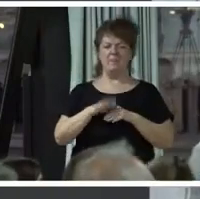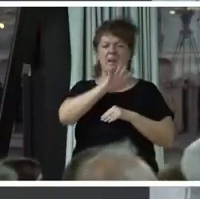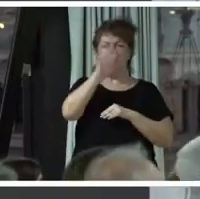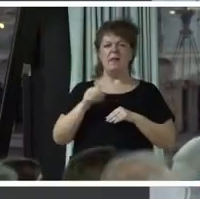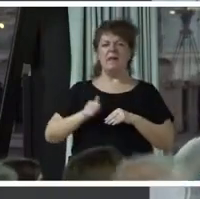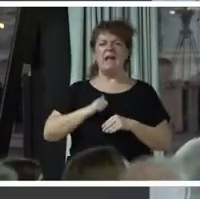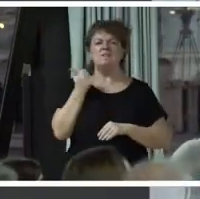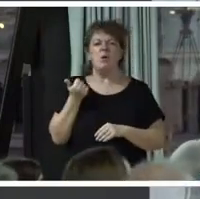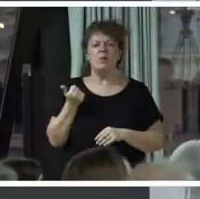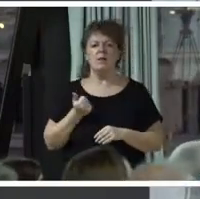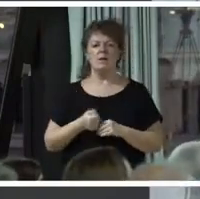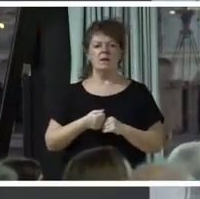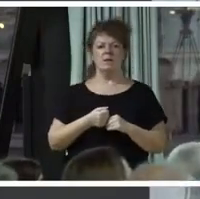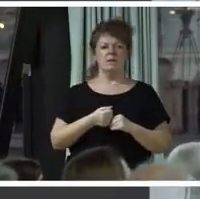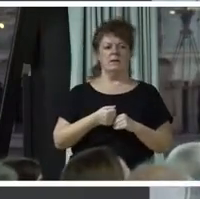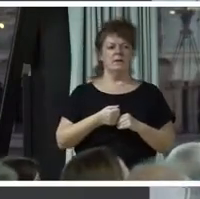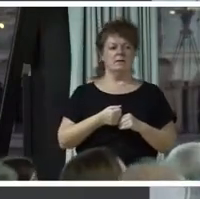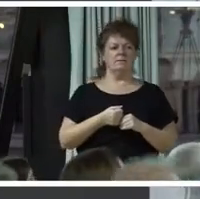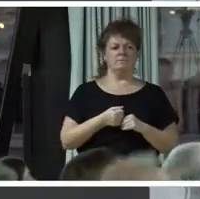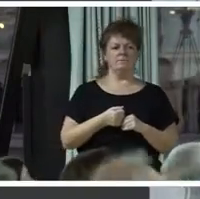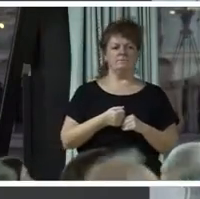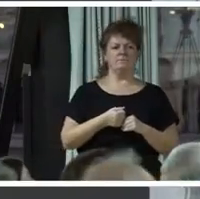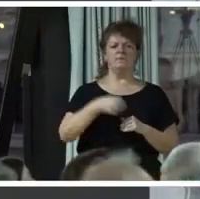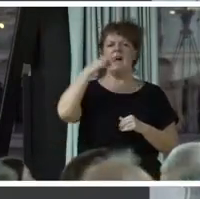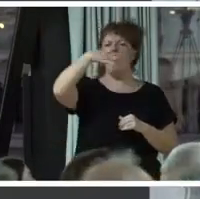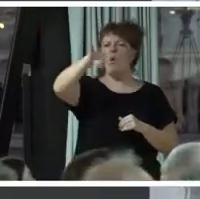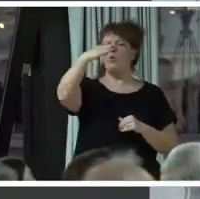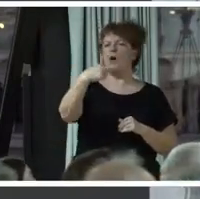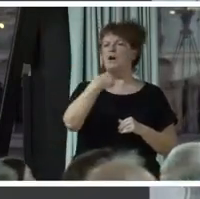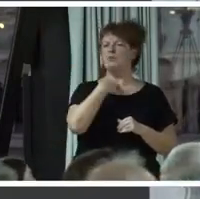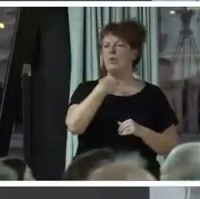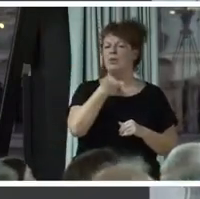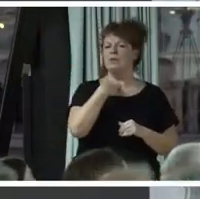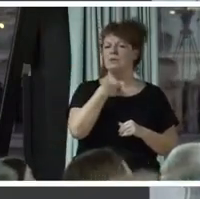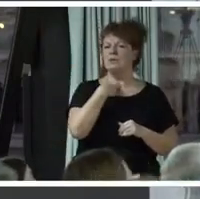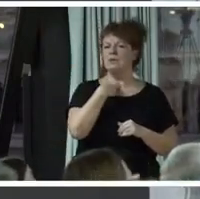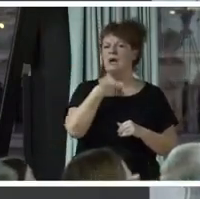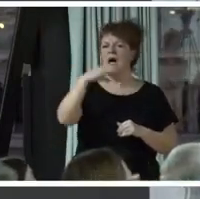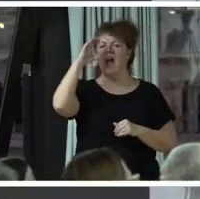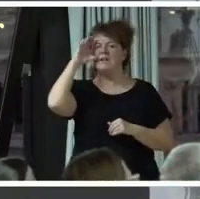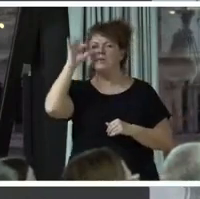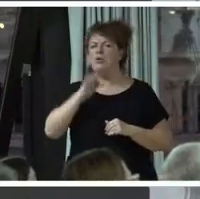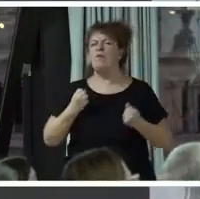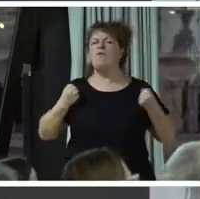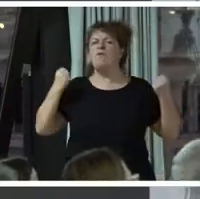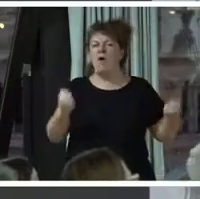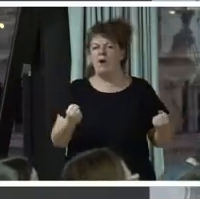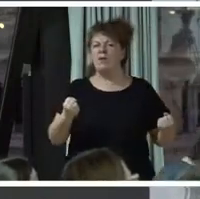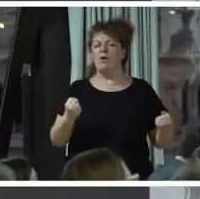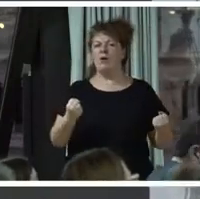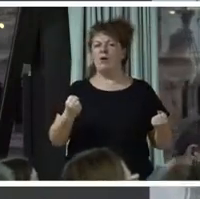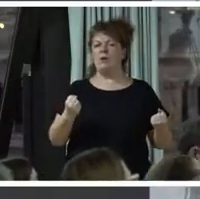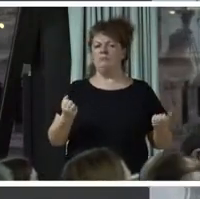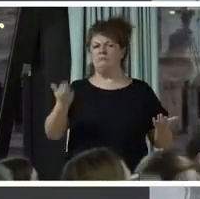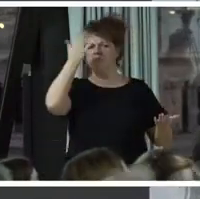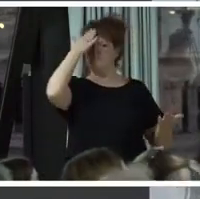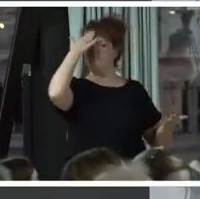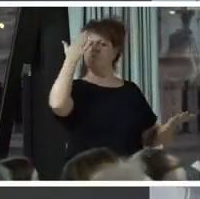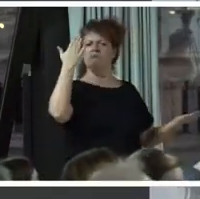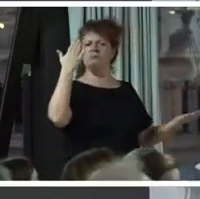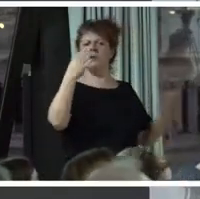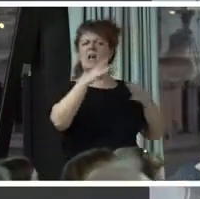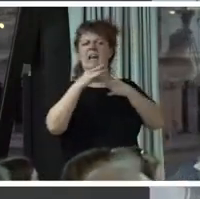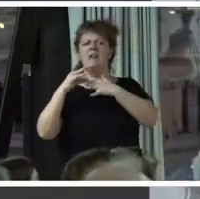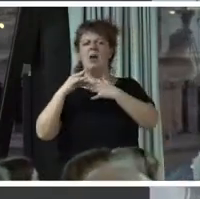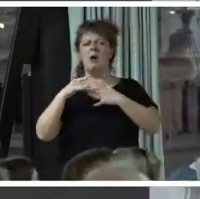una casualidad que las únicas voces que se hayan escuchado con fuerza de liderazgos eh